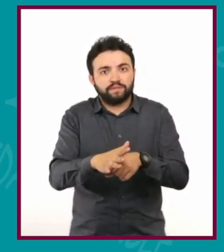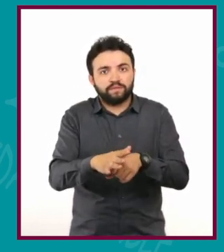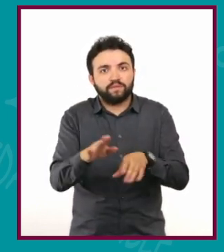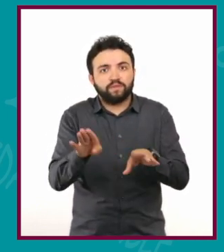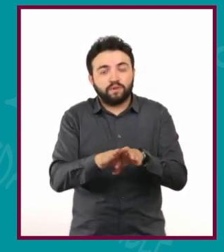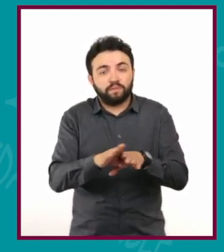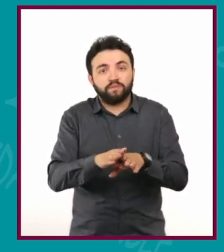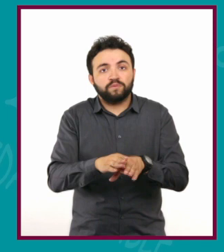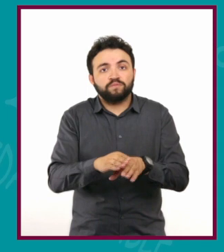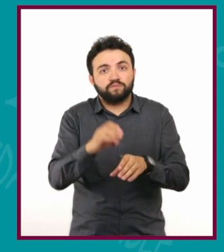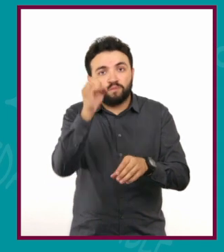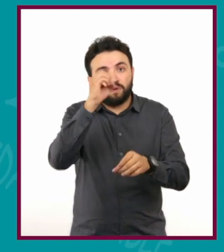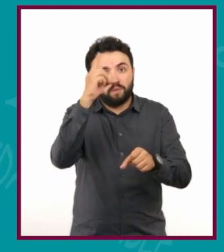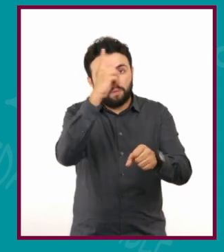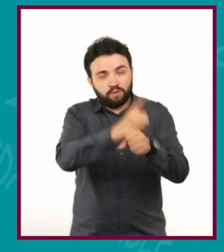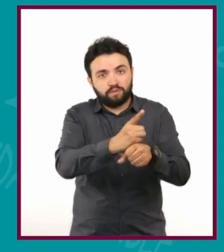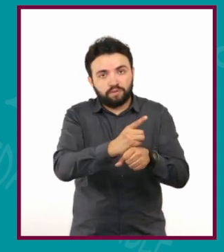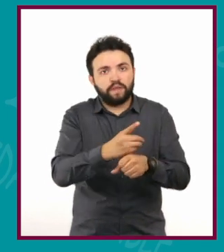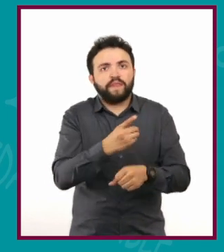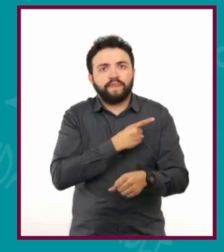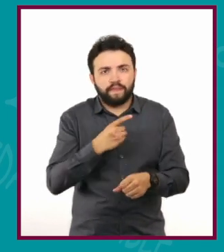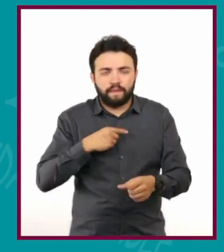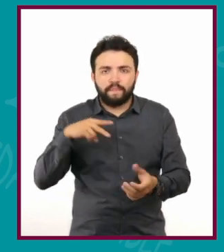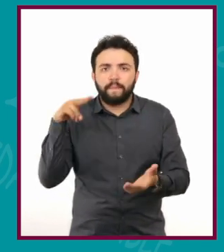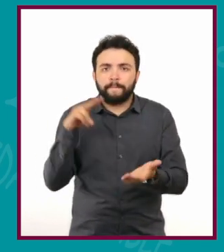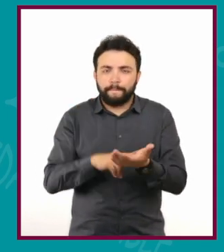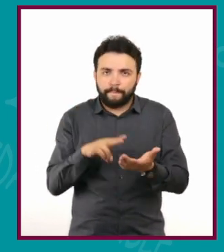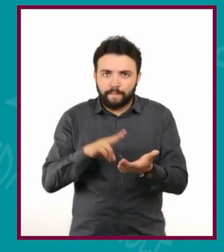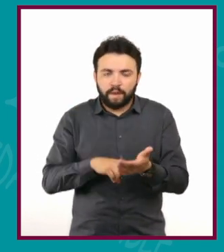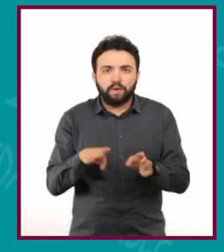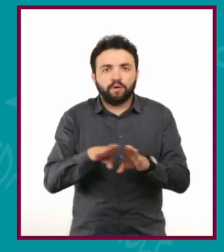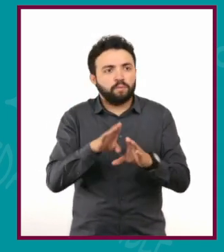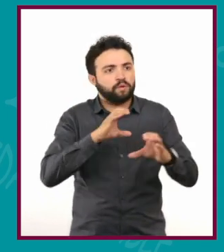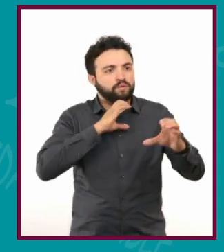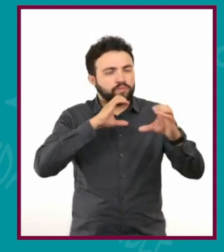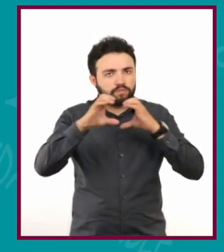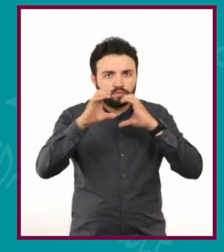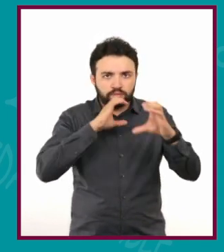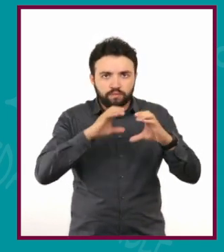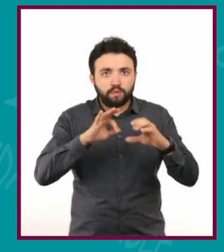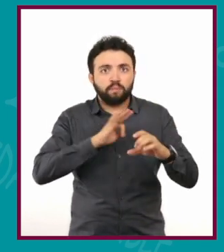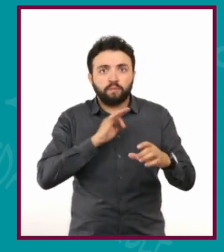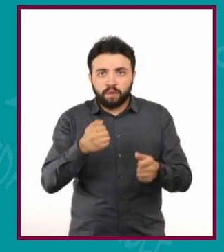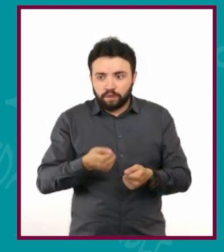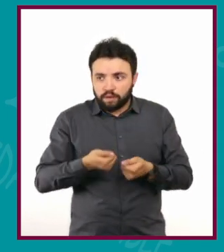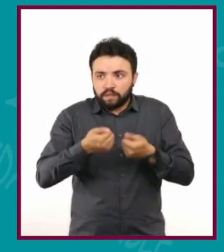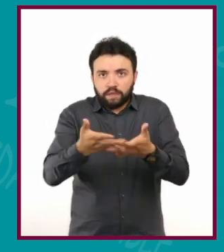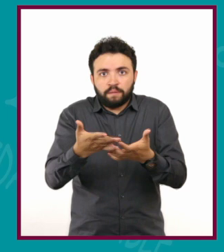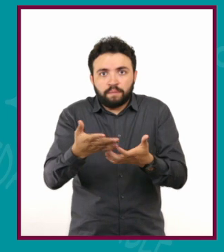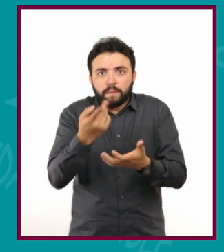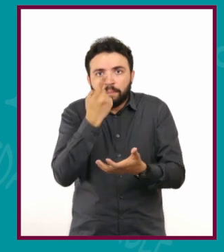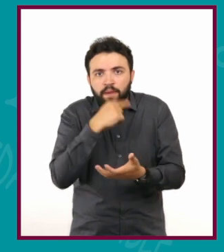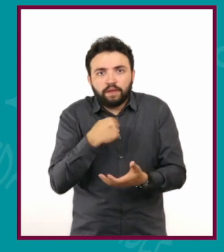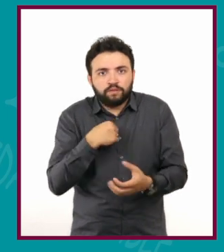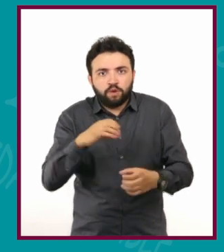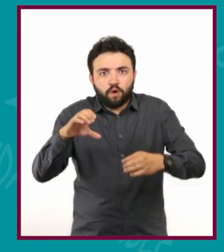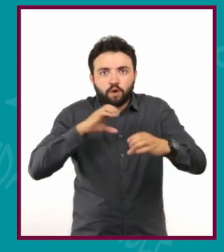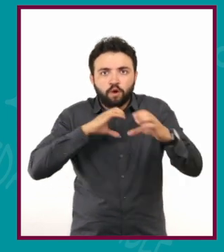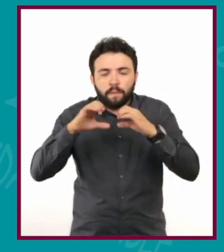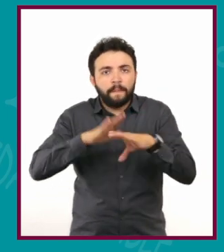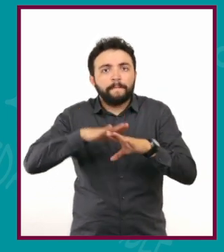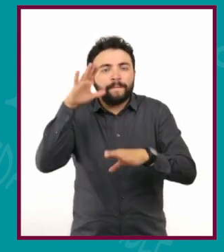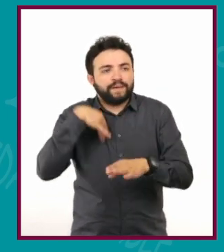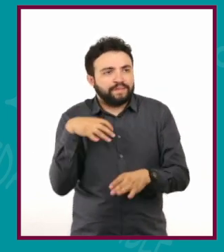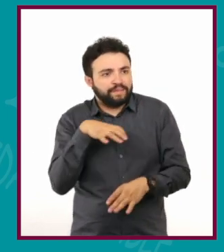una gran oportunidad. Tener el valor de comunicarnos nos puede llevar al gozo de comunicarnos, nos puede llevar al gozo